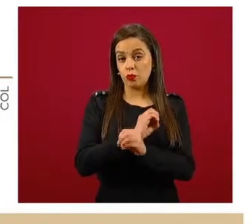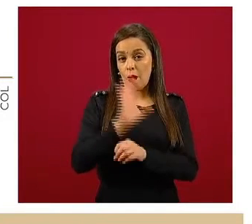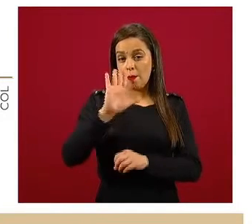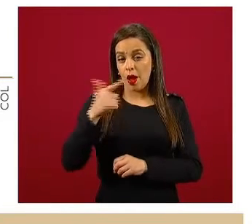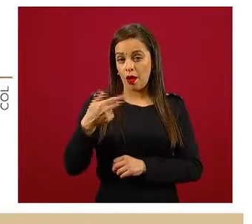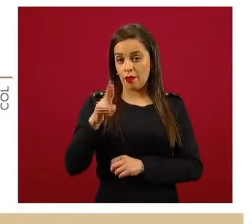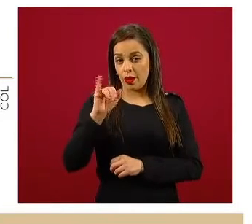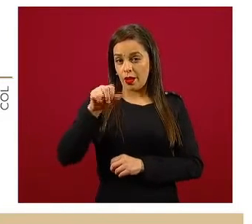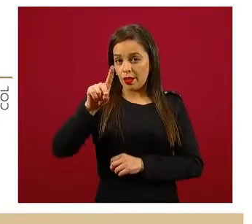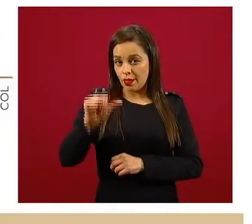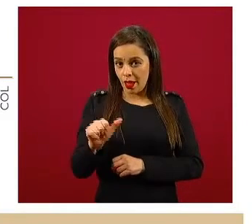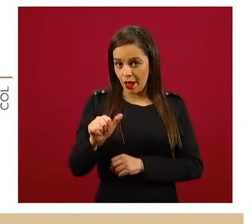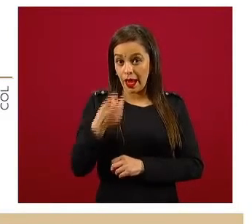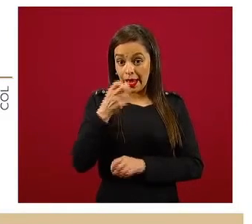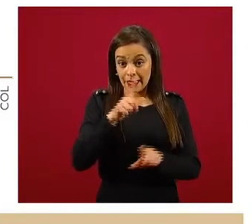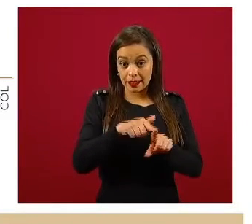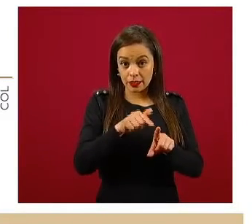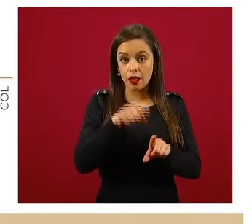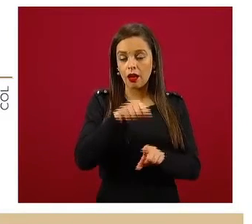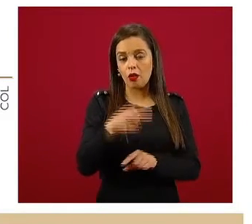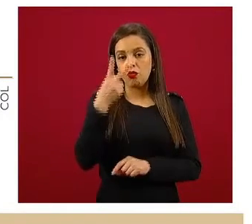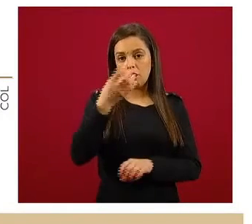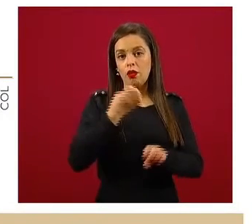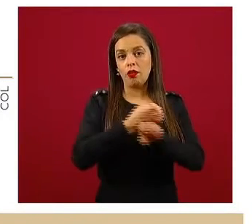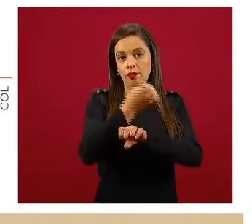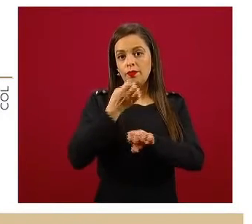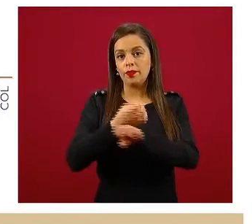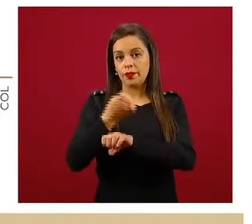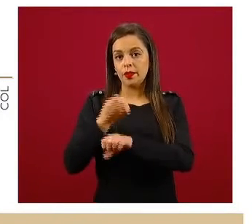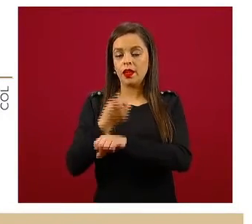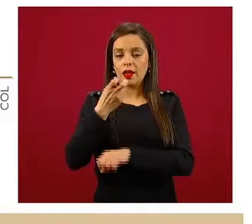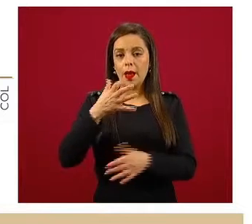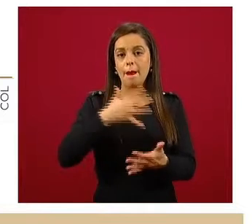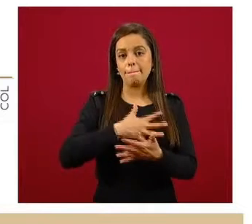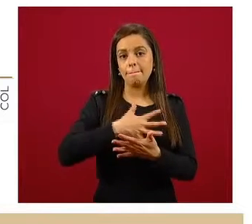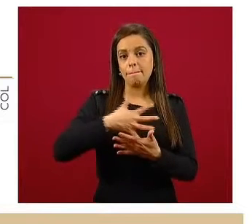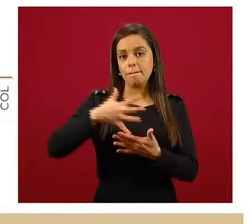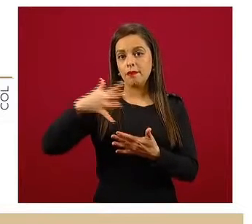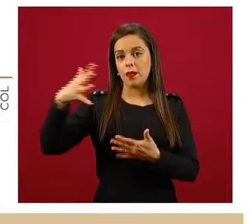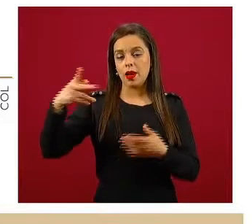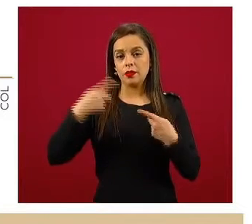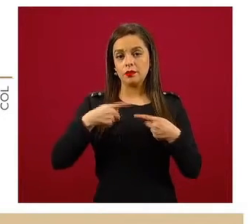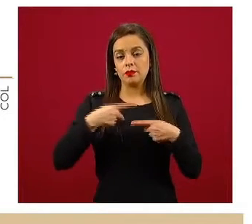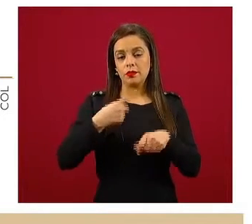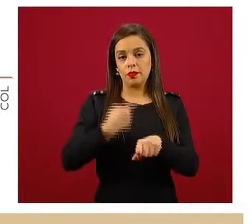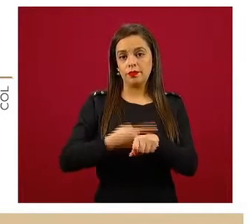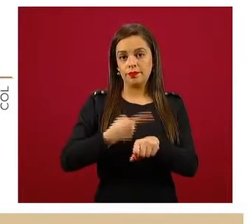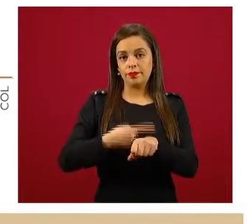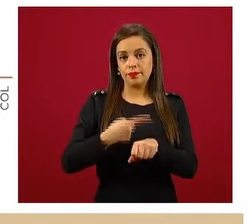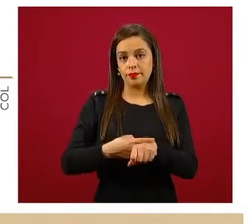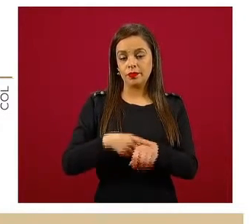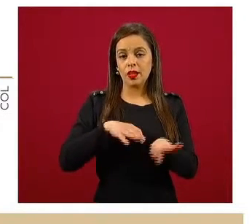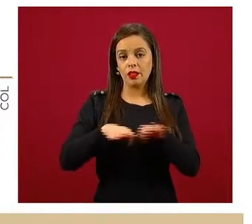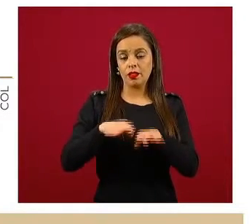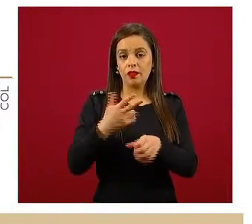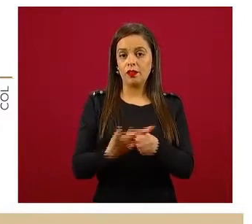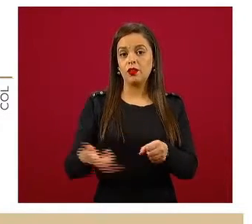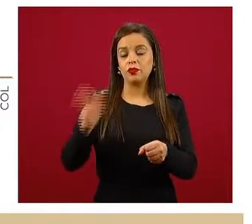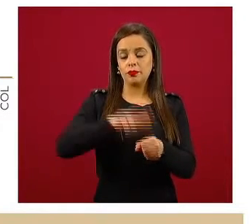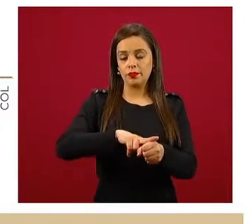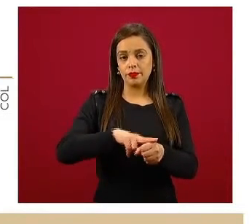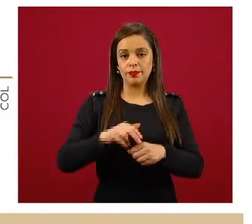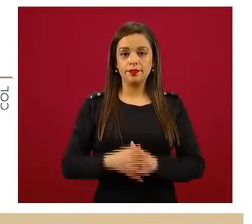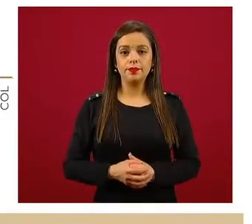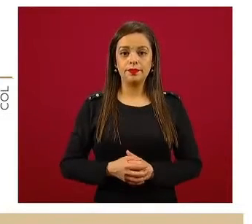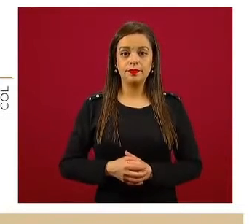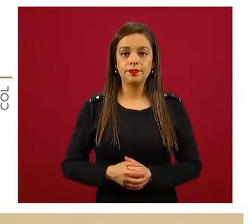que también son los dos estados que tienen esta mayor cantidad de personal de salud afectado.